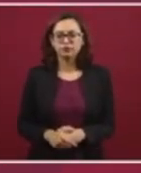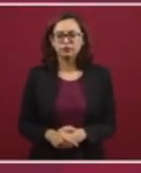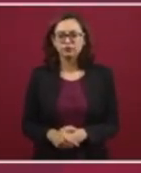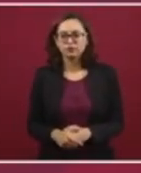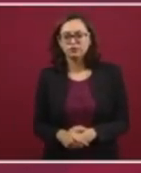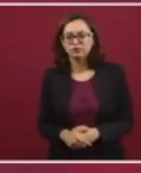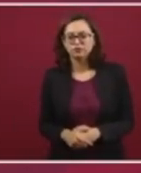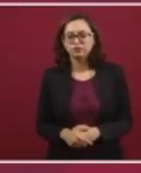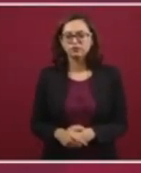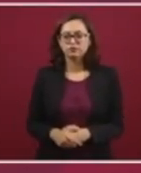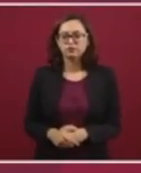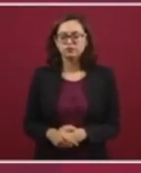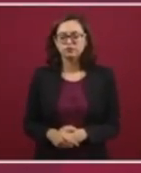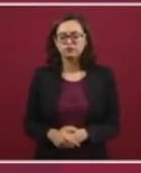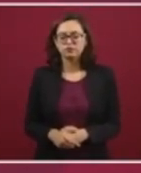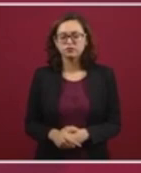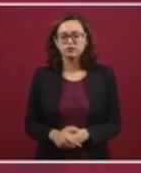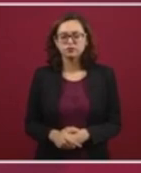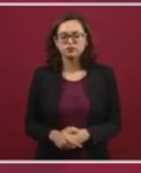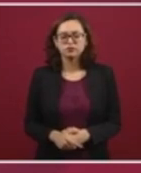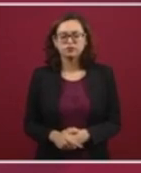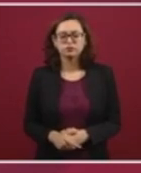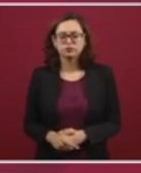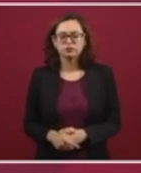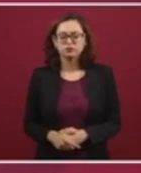mucho que